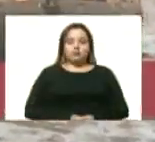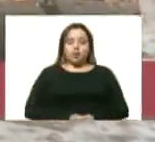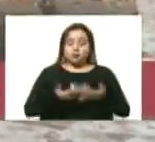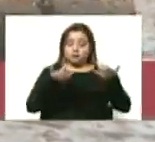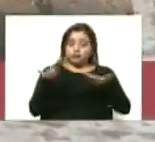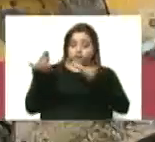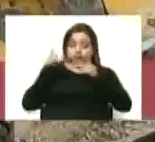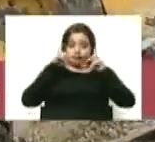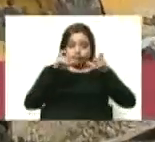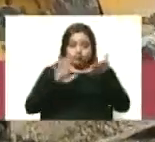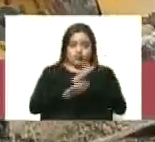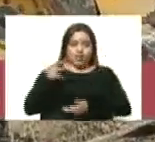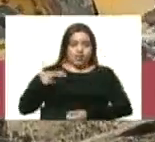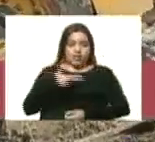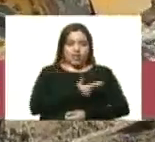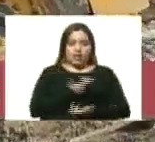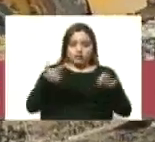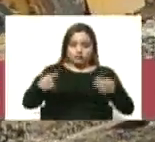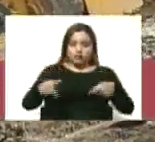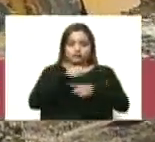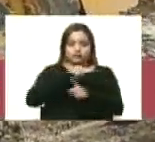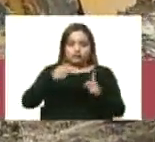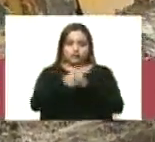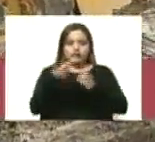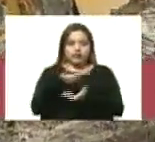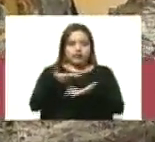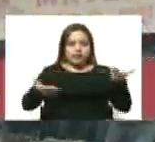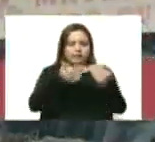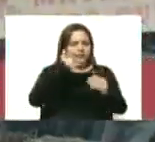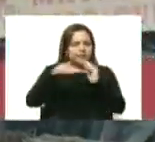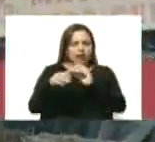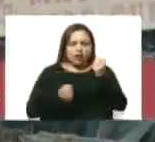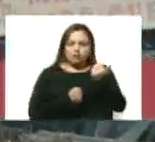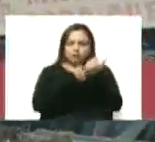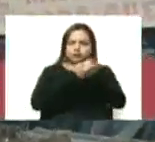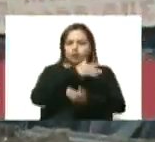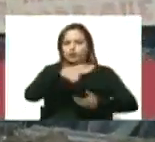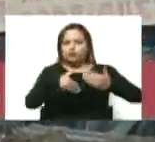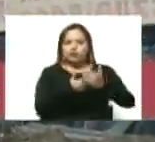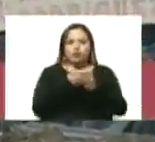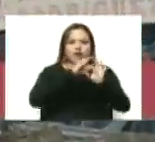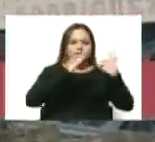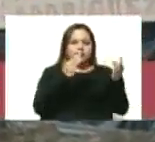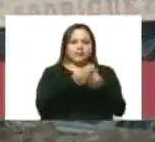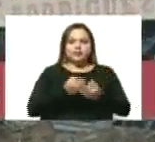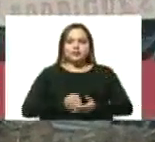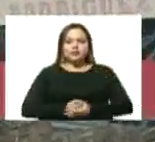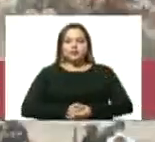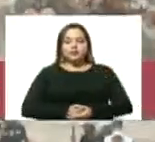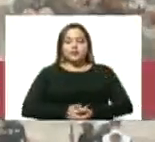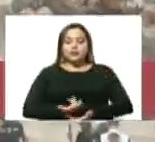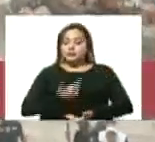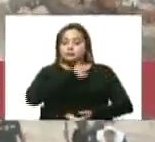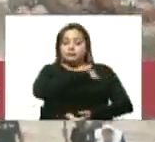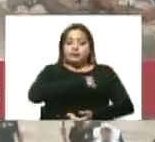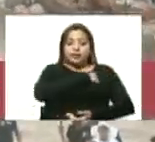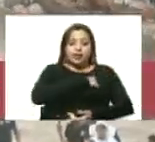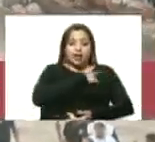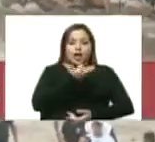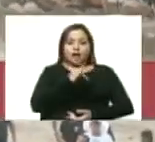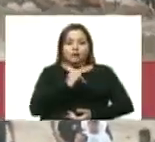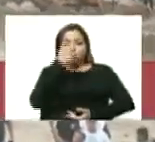Y nosotros desde acá, desde 360, pues por supuesto enviamos nuestro mensaje solidario a todas las familias que incluso pues lamentablemente han